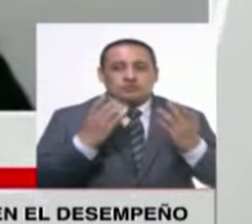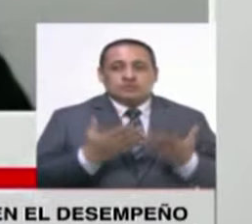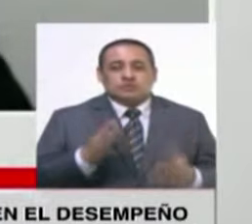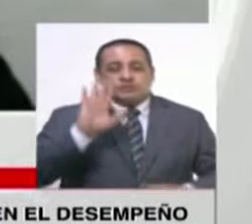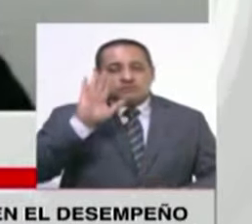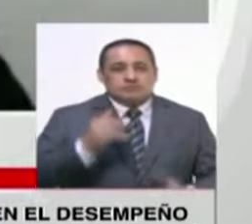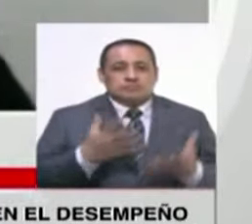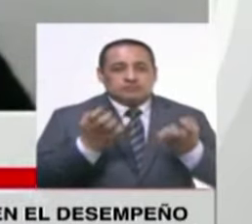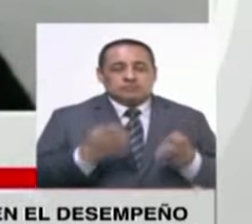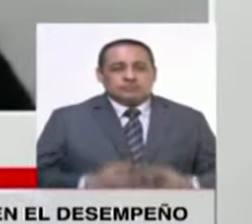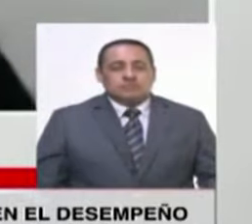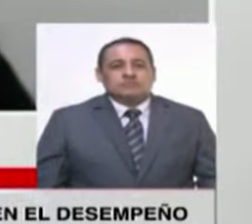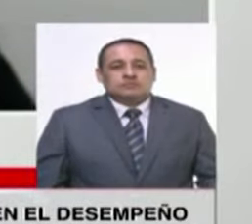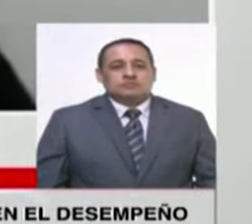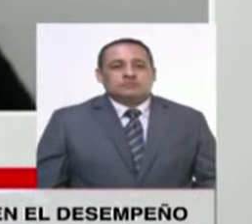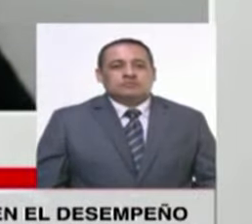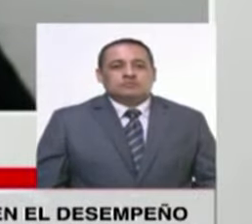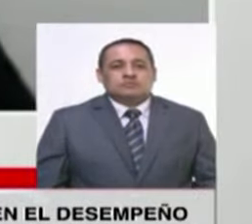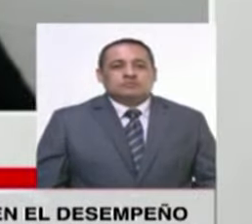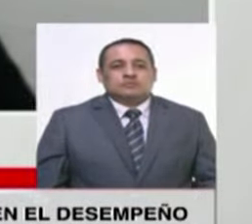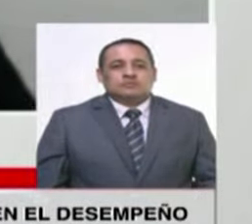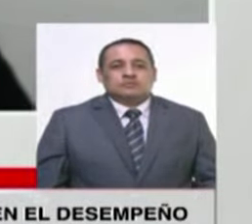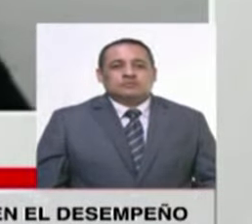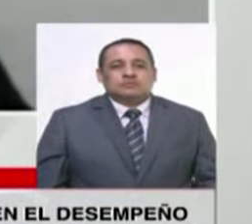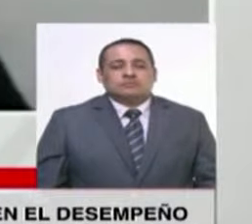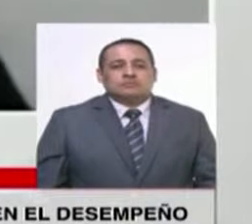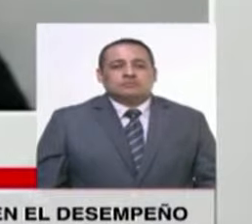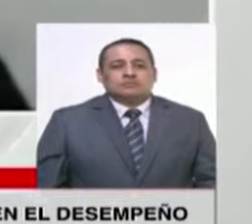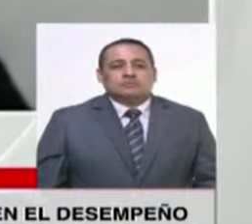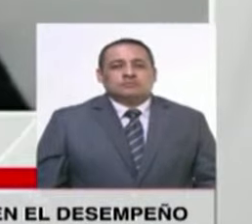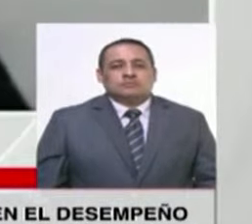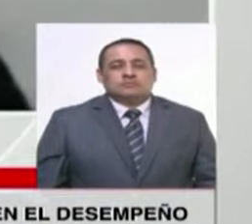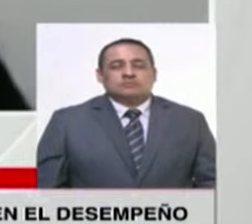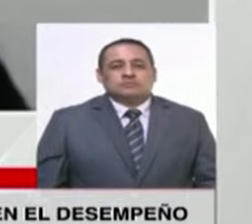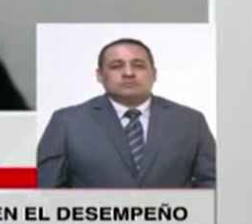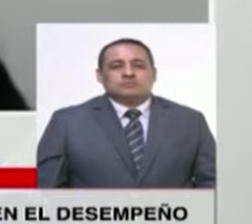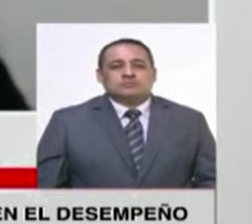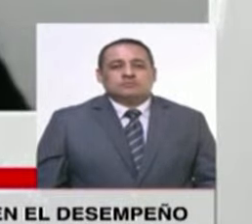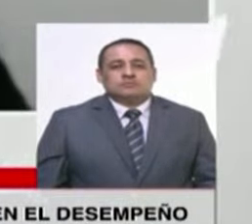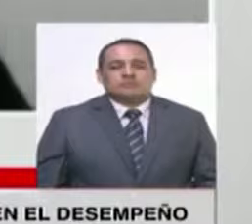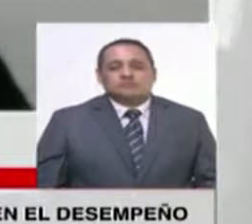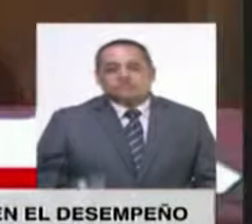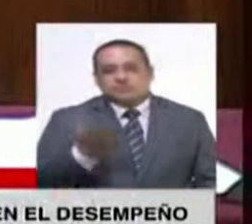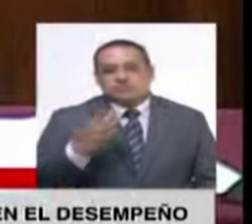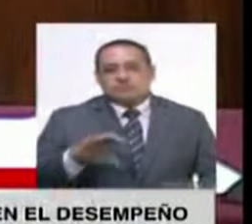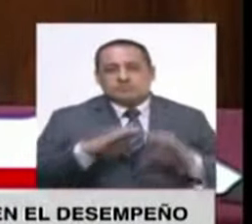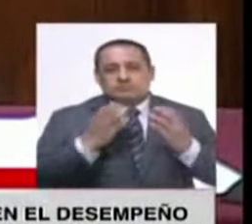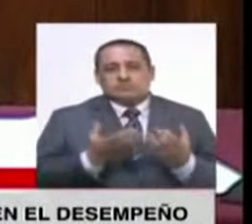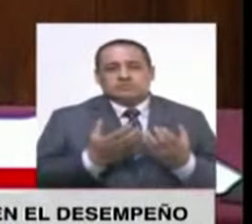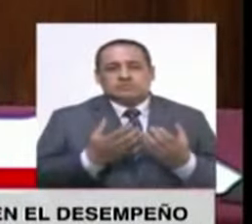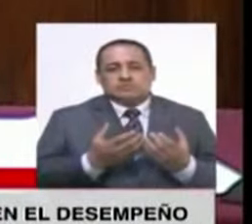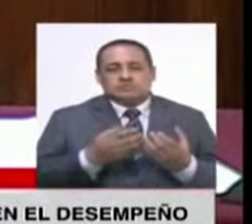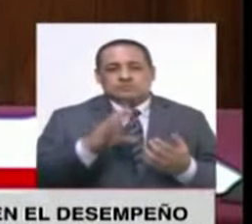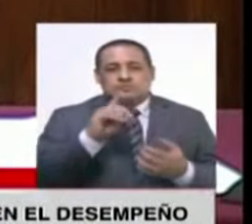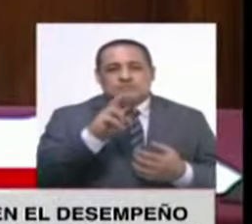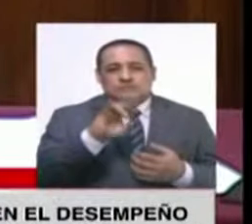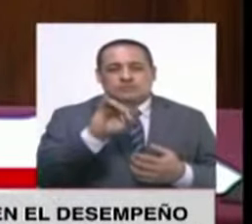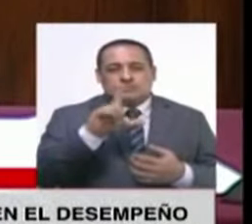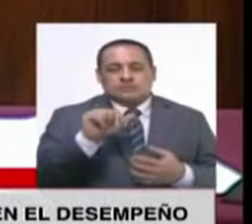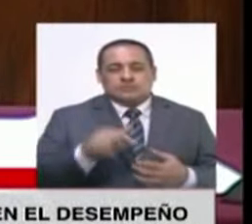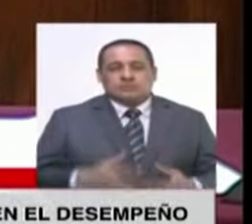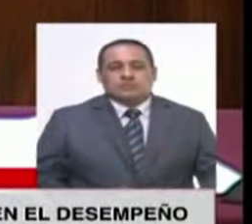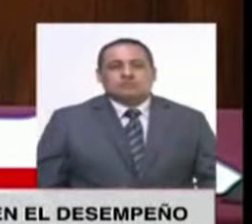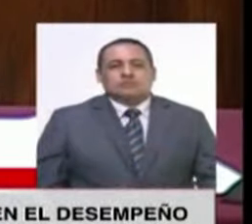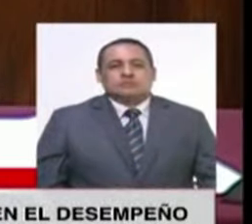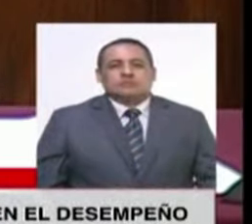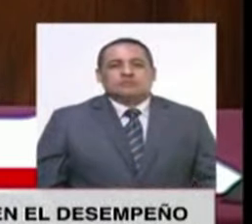que hacer uso de la palabra? Sí, la palabra, presidente. Congresista Pasión Dávila, tiene usted el